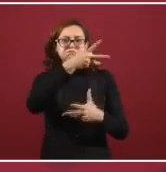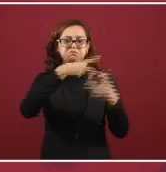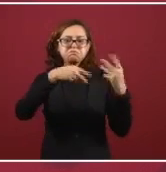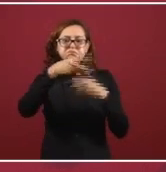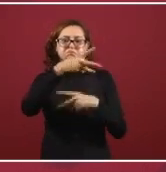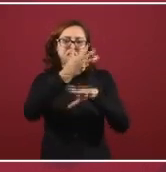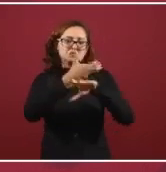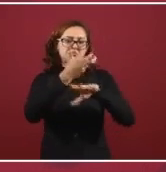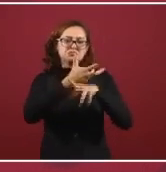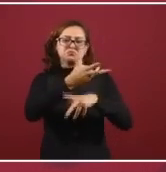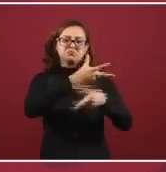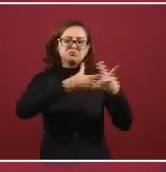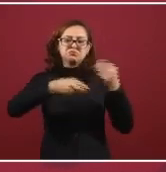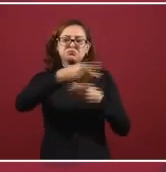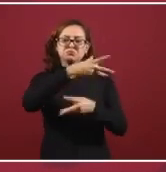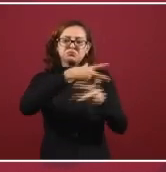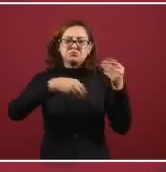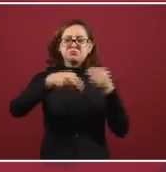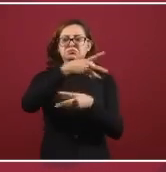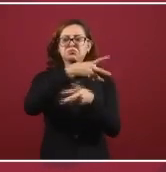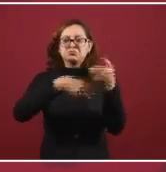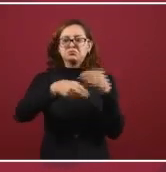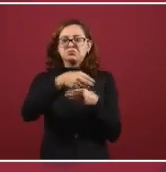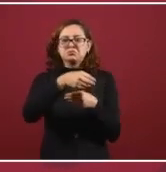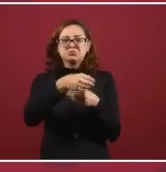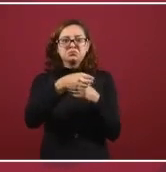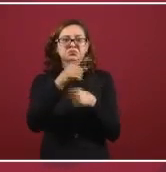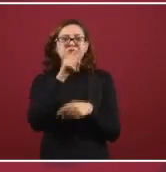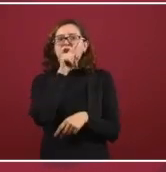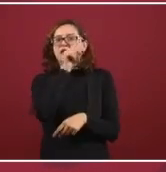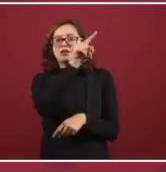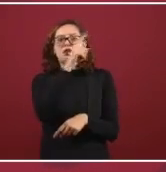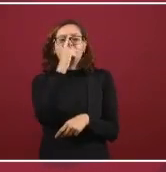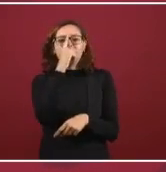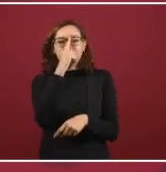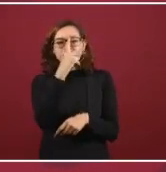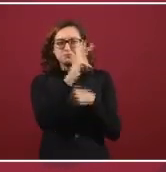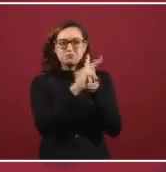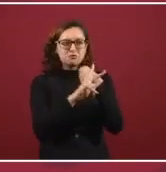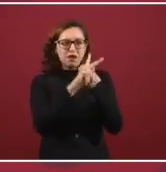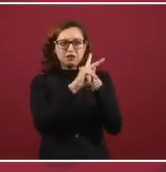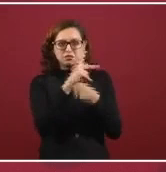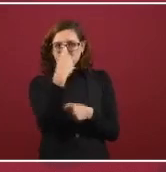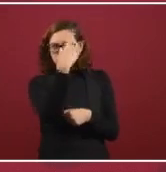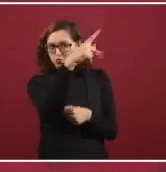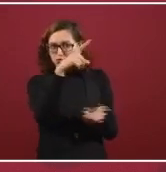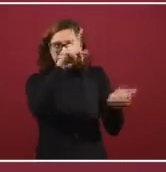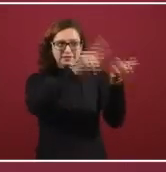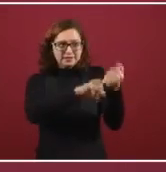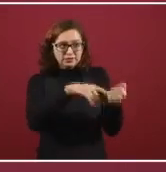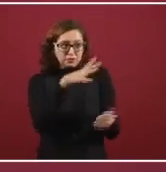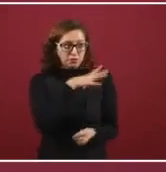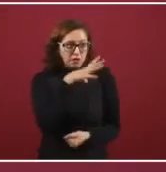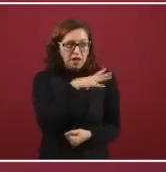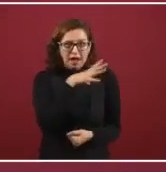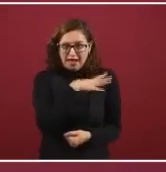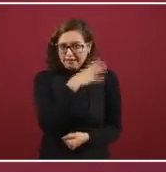y buena parte de esas utilidades deben estar en alguna parte en Estados Unidos y otra parte en México. Por eso pensamos que es